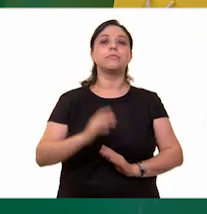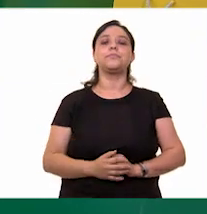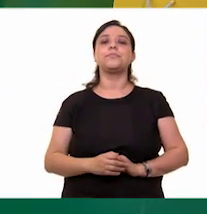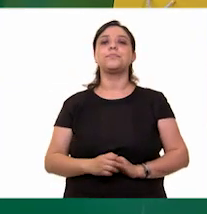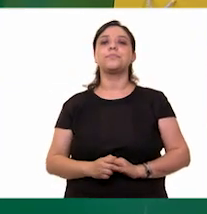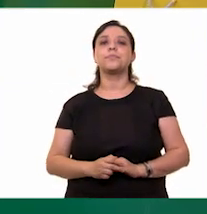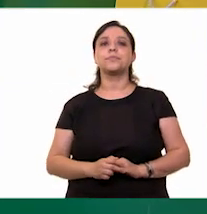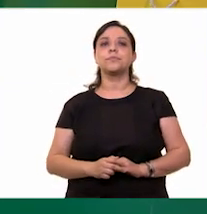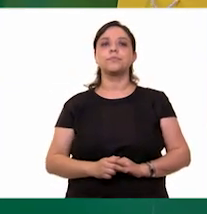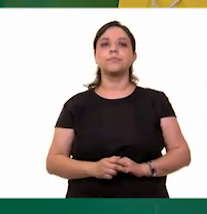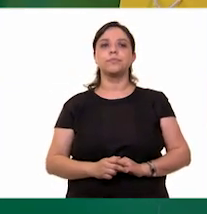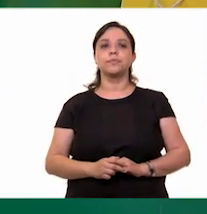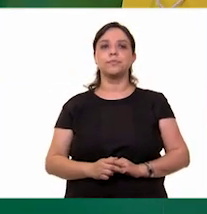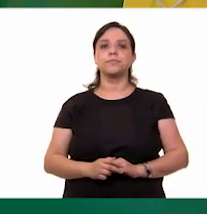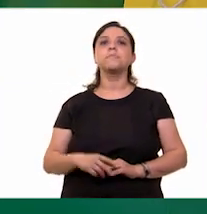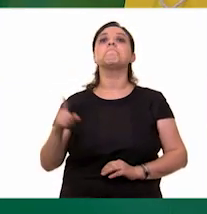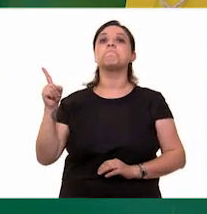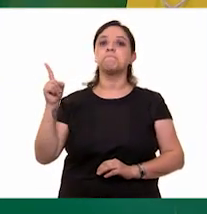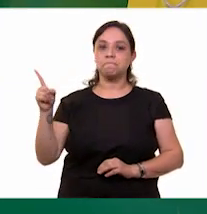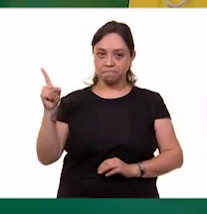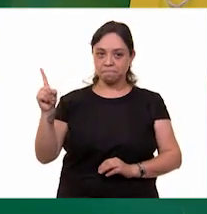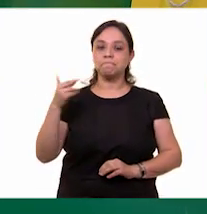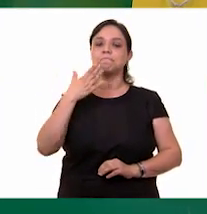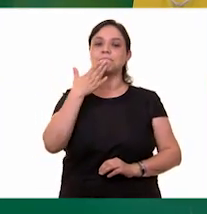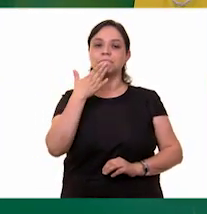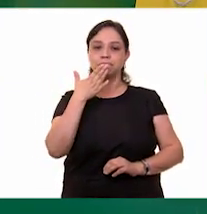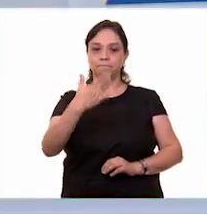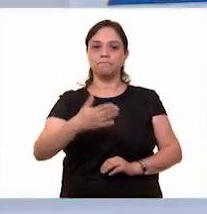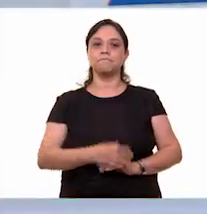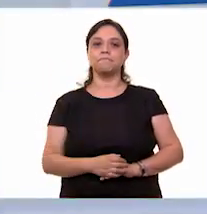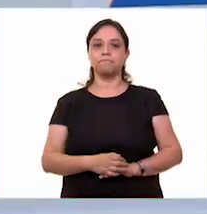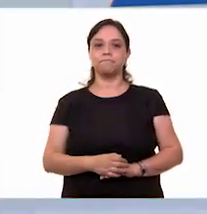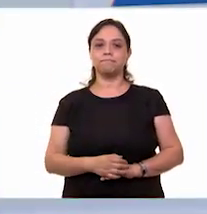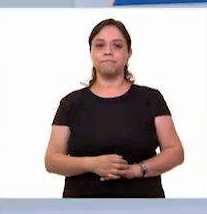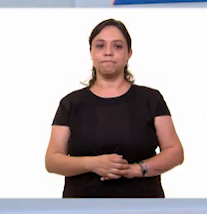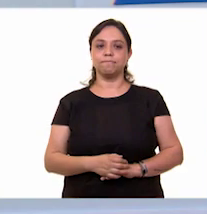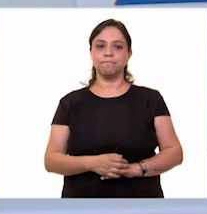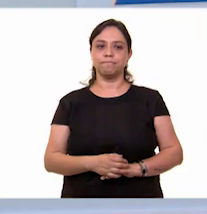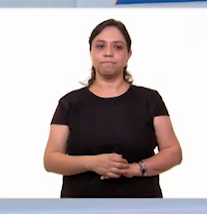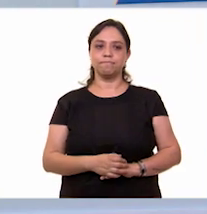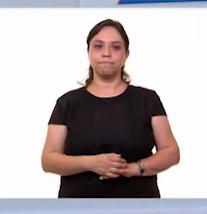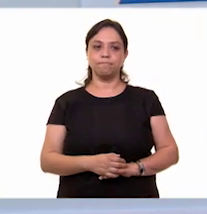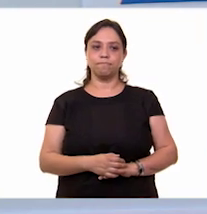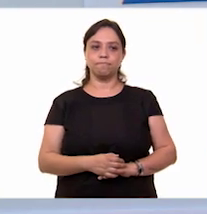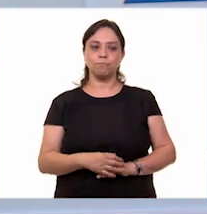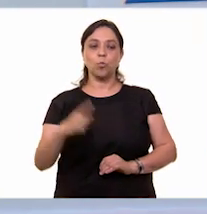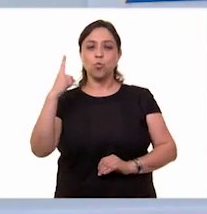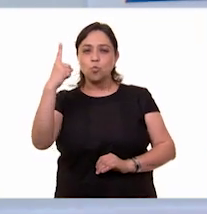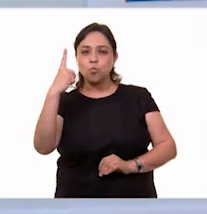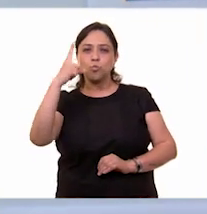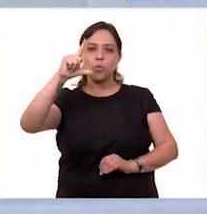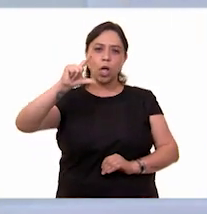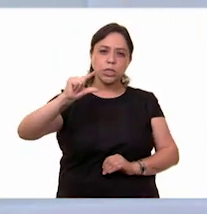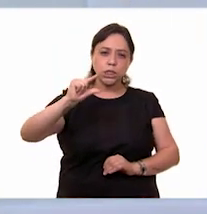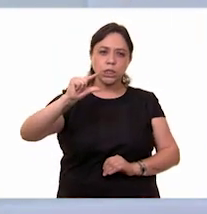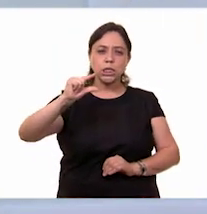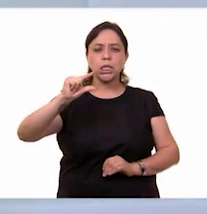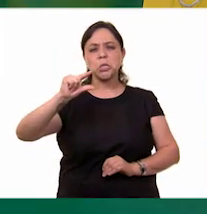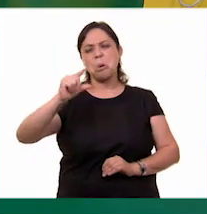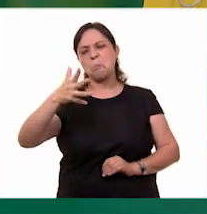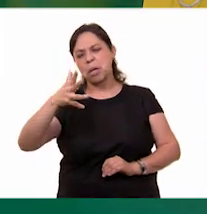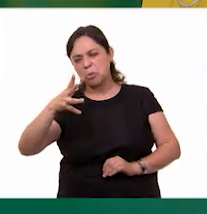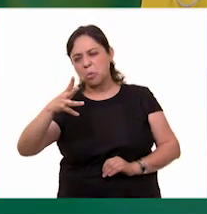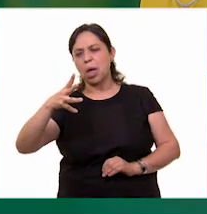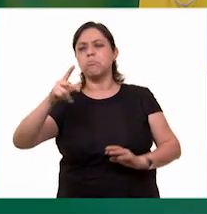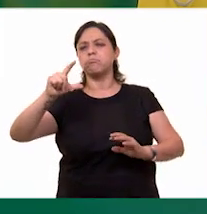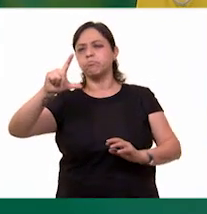a y... ver. Muy bien, tienes aquí uno, aquí otro más pequeño, uno mediano, muy bien,